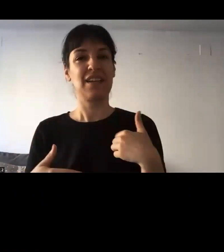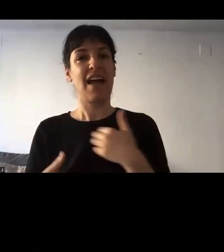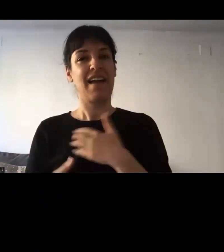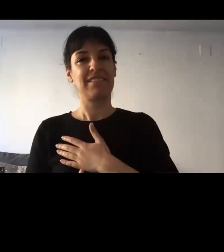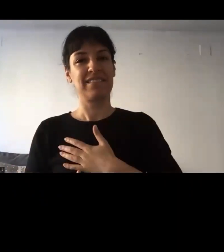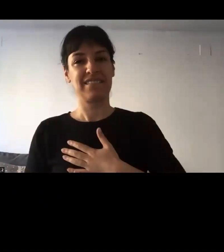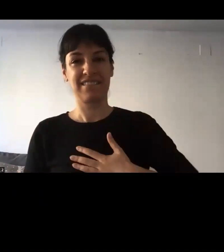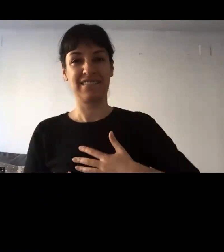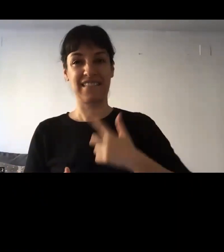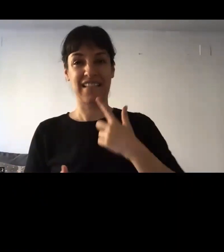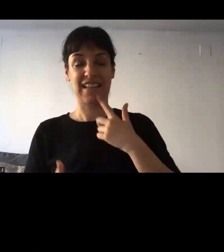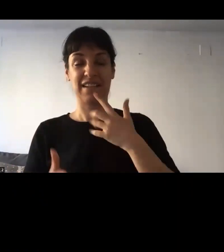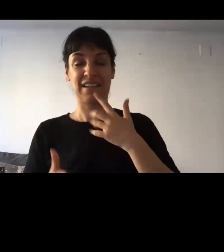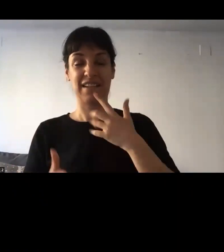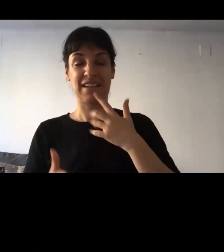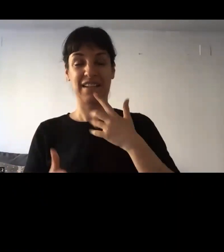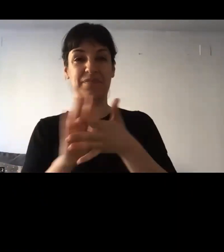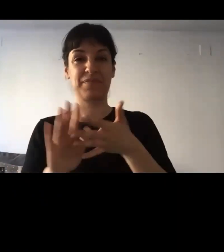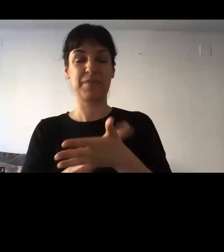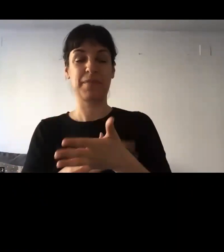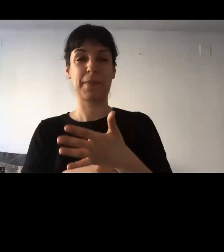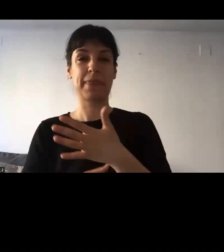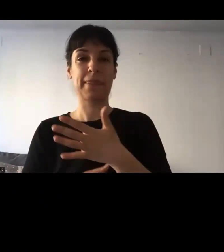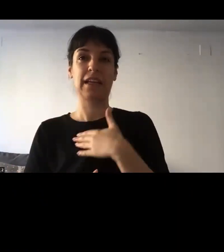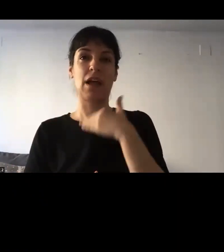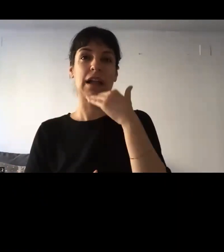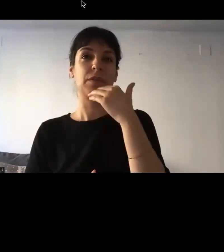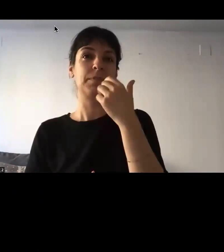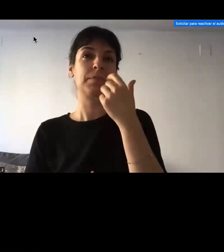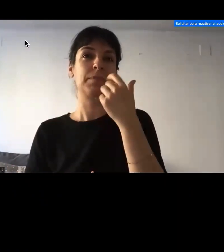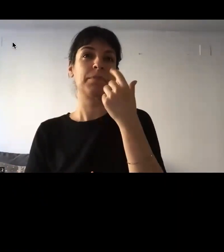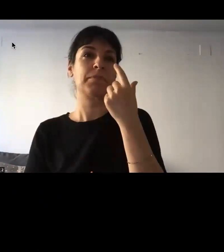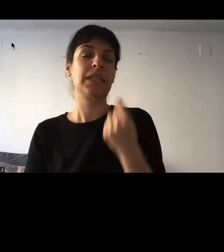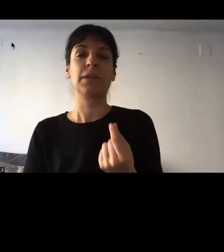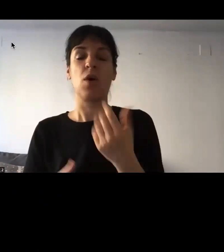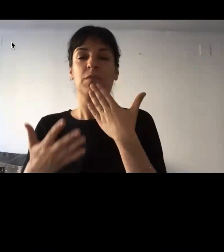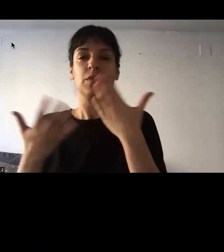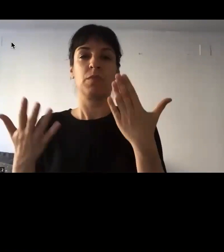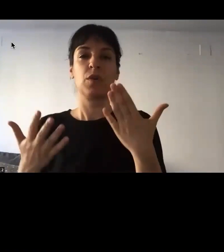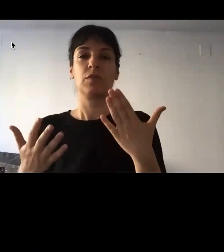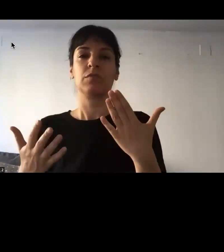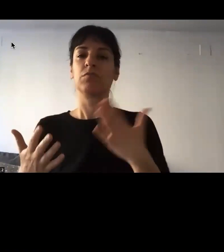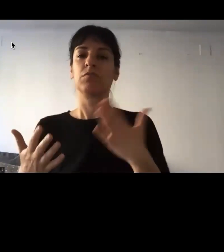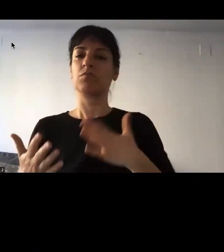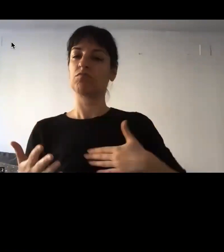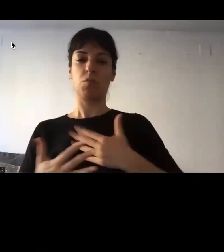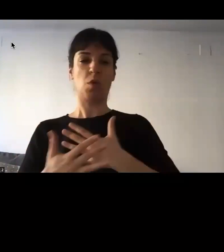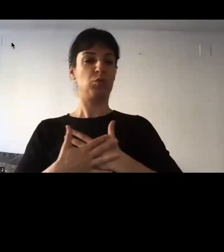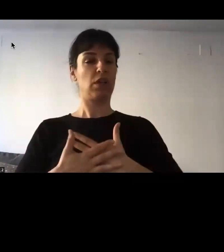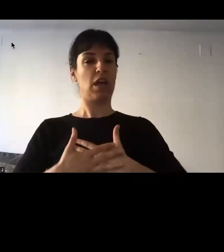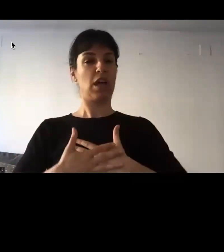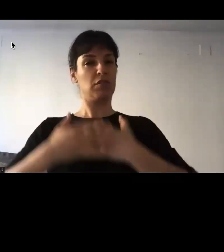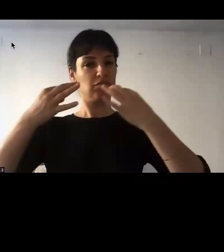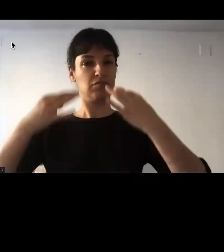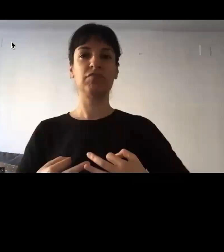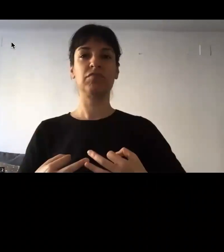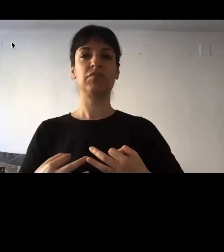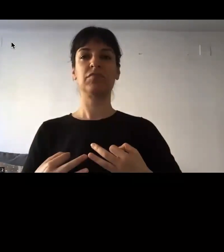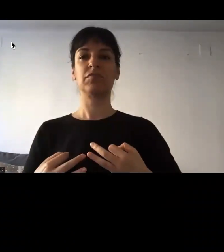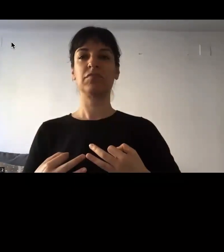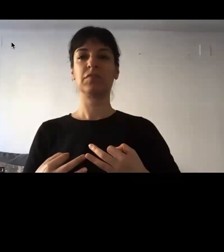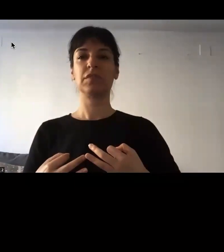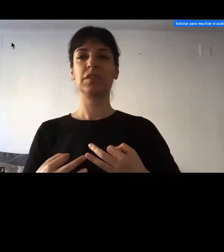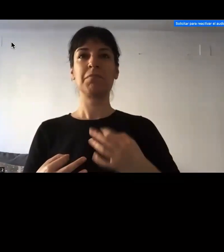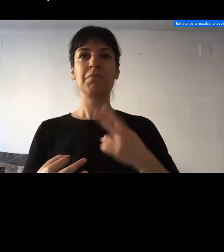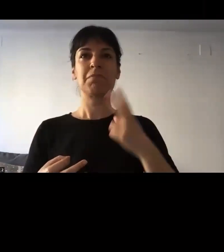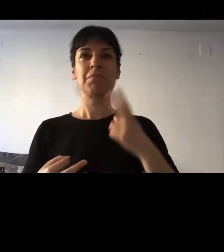estoy contando, quiero que al menos quiero decir que cuando acojáis el rol de voluntarios lo hagáis sin sin miedo,